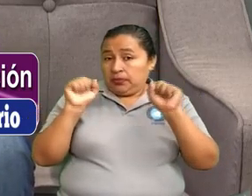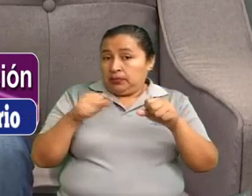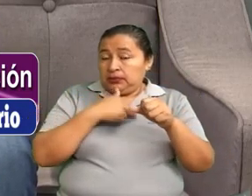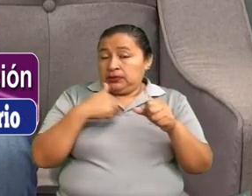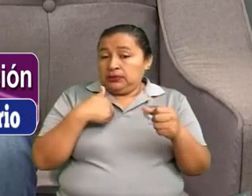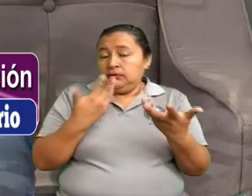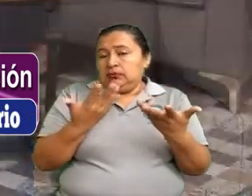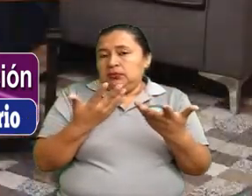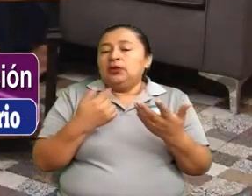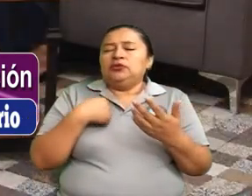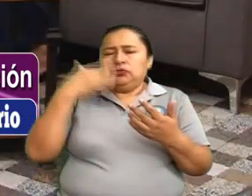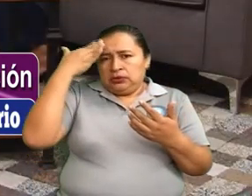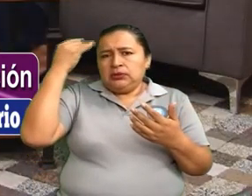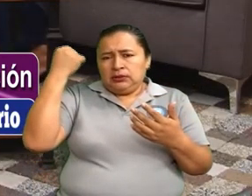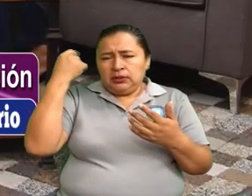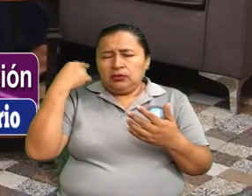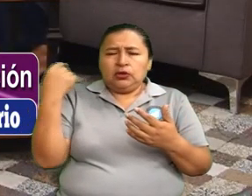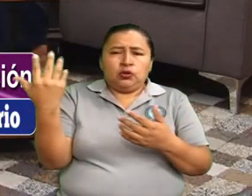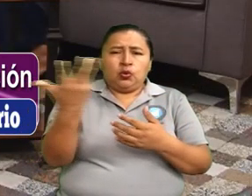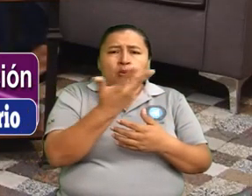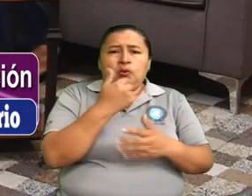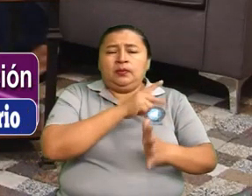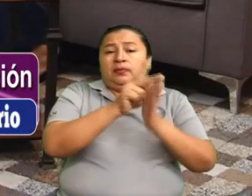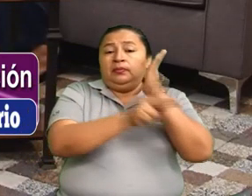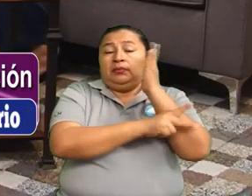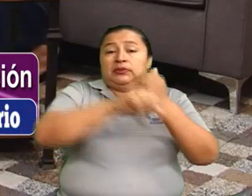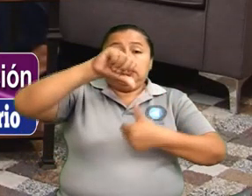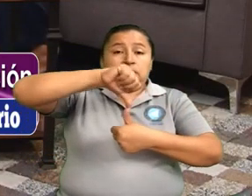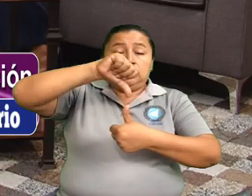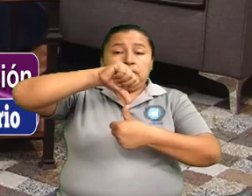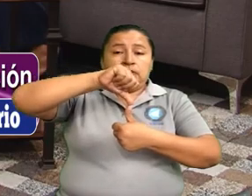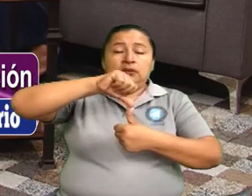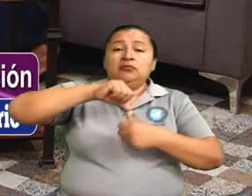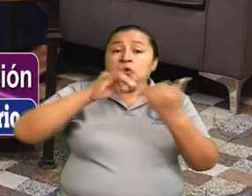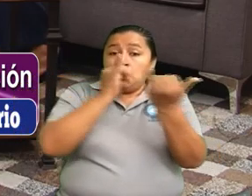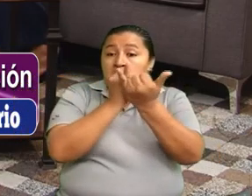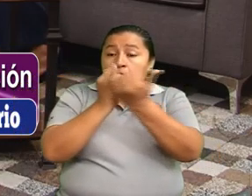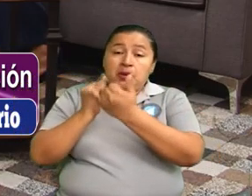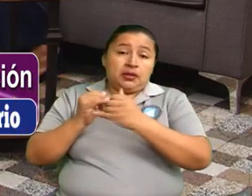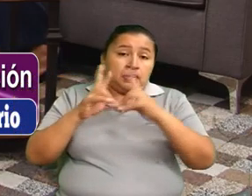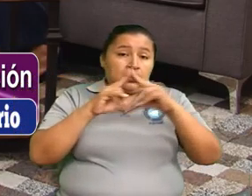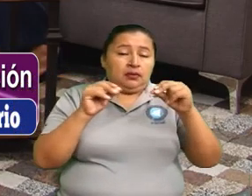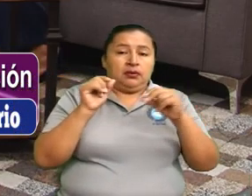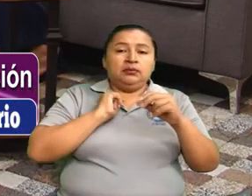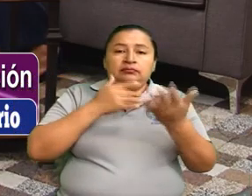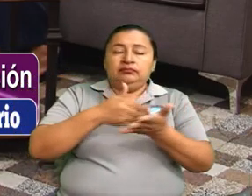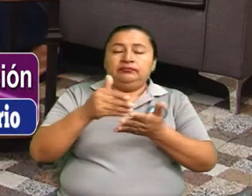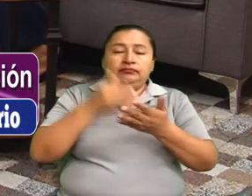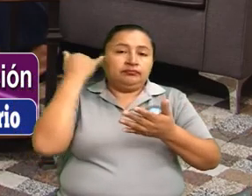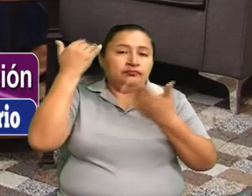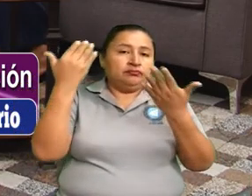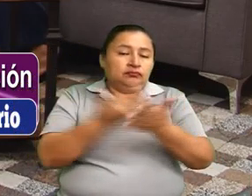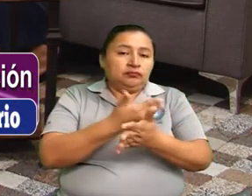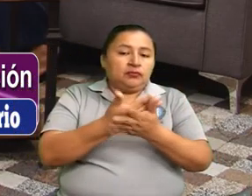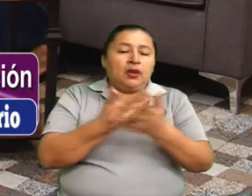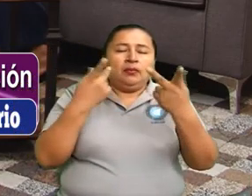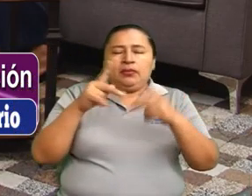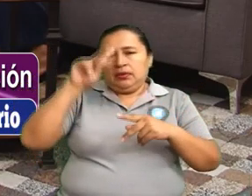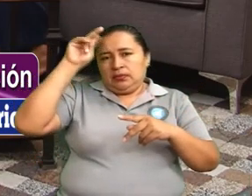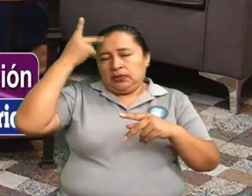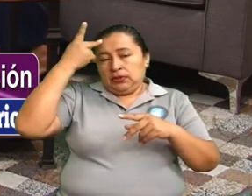también no todos los países de la región centroamericana están a tono con Nicaragua en ese sentido de facilitar el emprendimiento y desde la